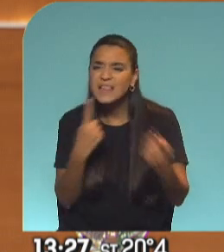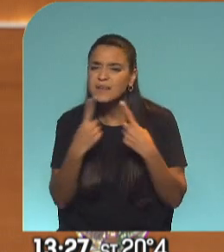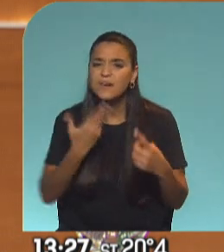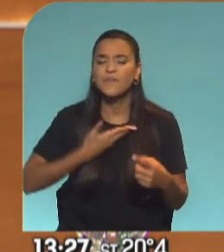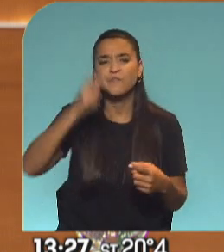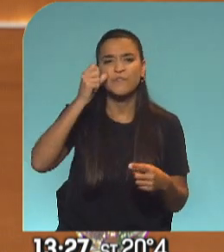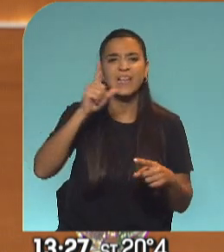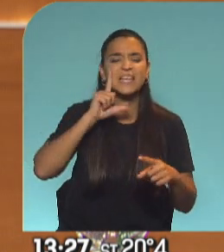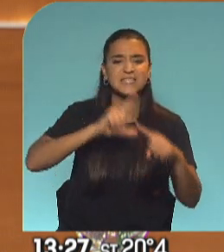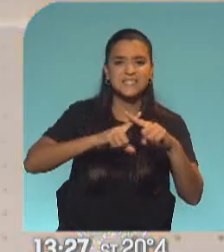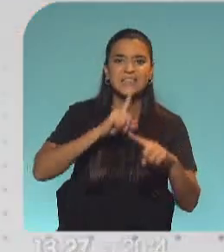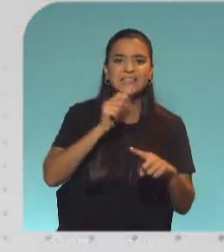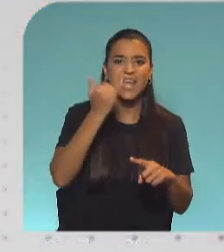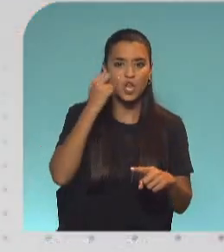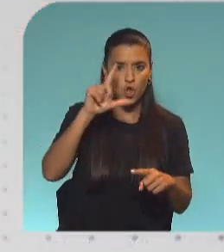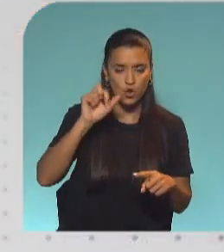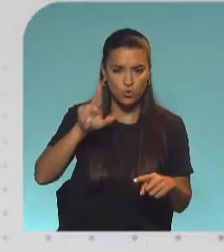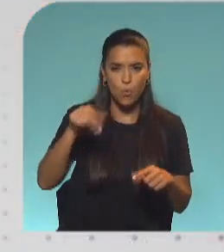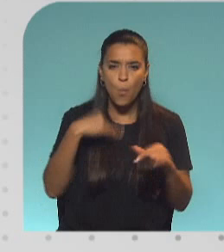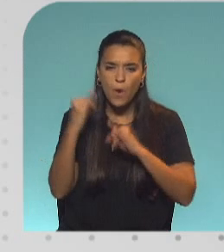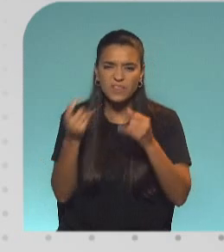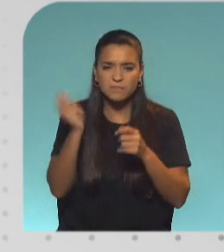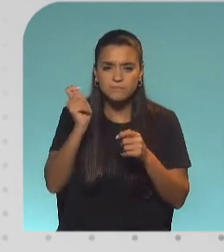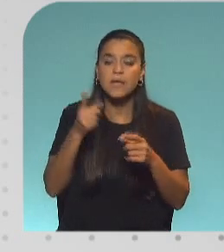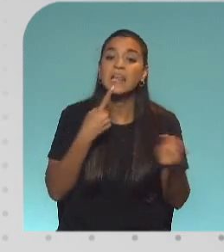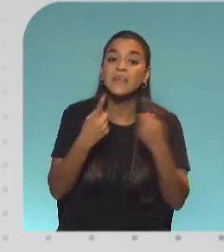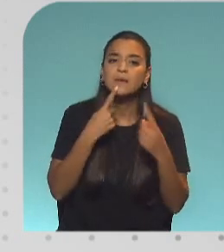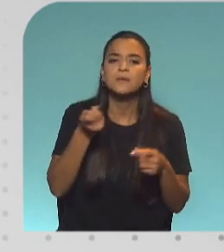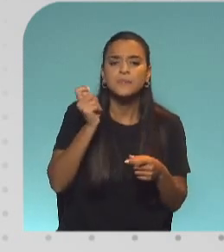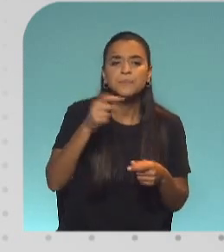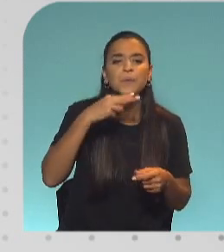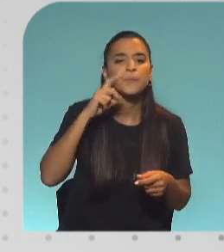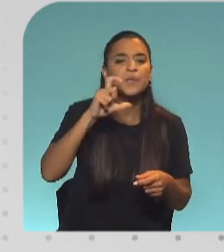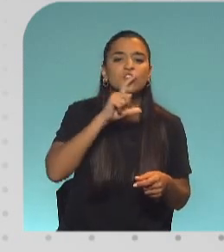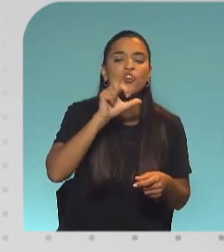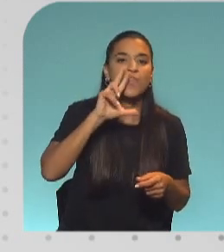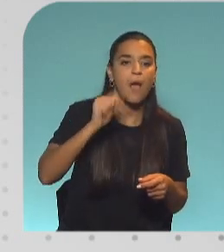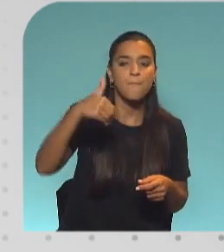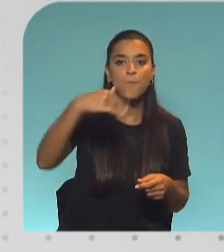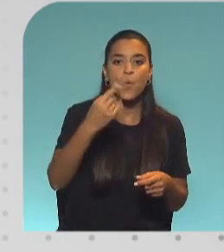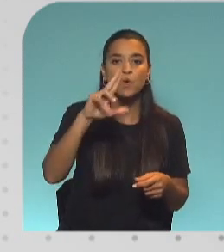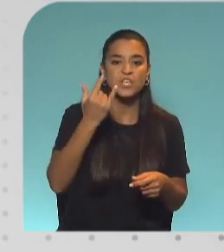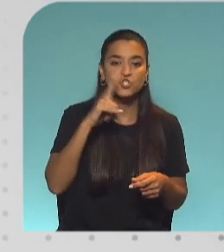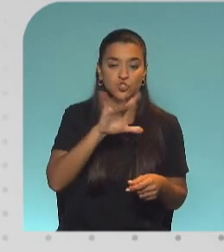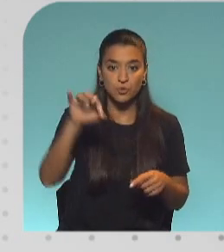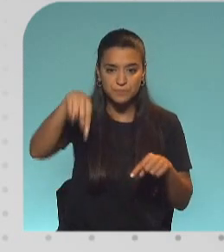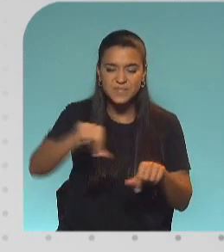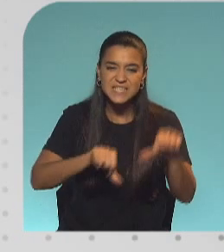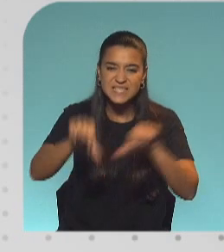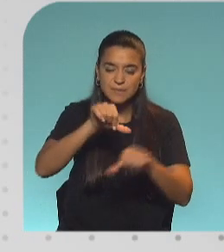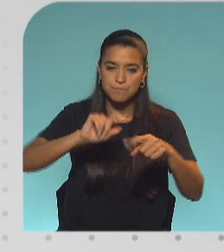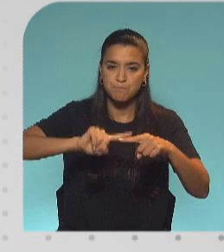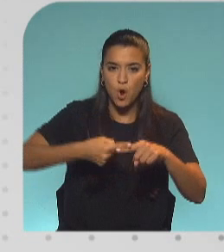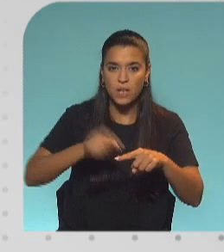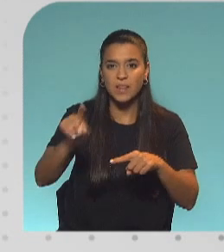Félix Taylor nos cuenta con quién. La entrevista de hoy es con Victoria Murillo. Ella es doctora en Ciencias Políticas por la